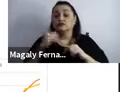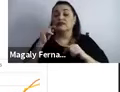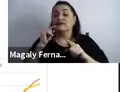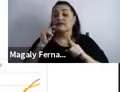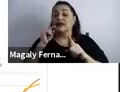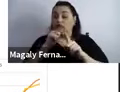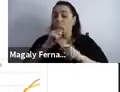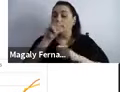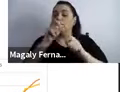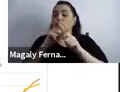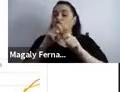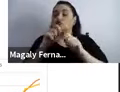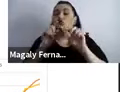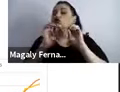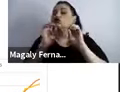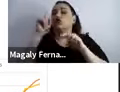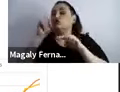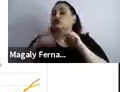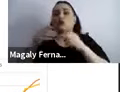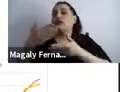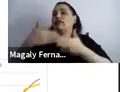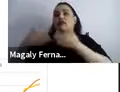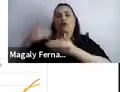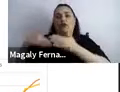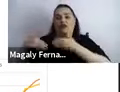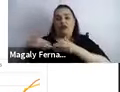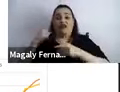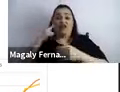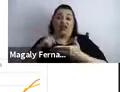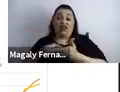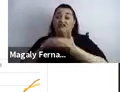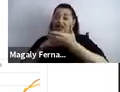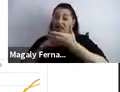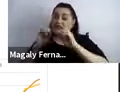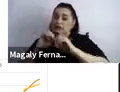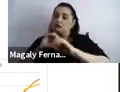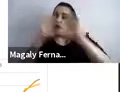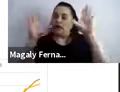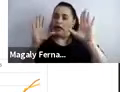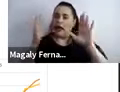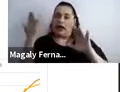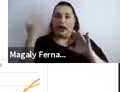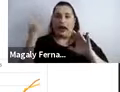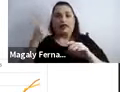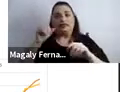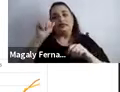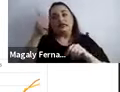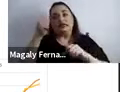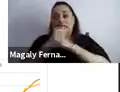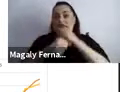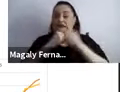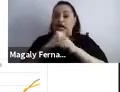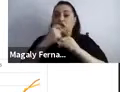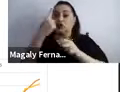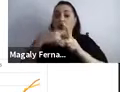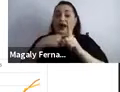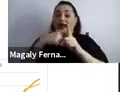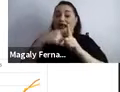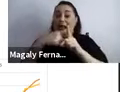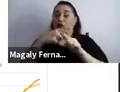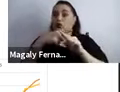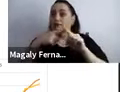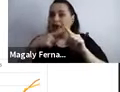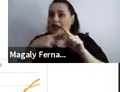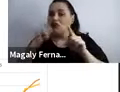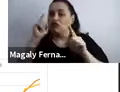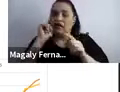el punto sin retorno. La evidencia es muy clara ya desde hace casi 10 años que es 1,5 grados lo que hay que estimar. Y lo